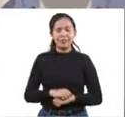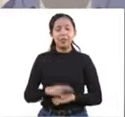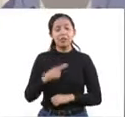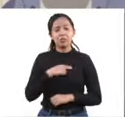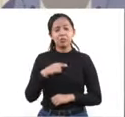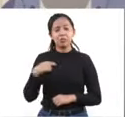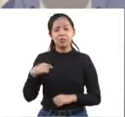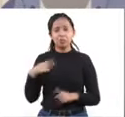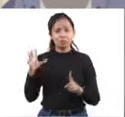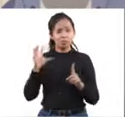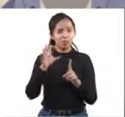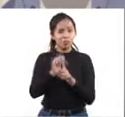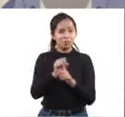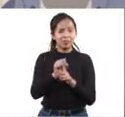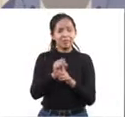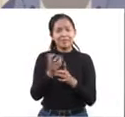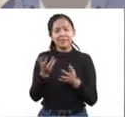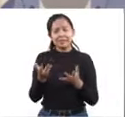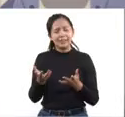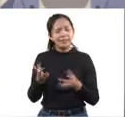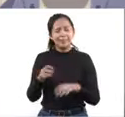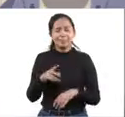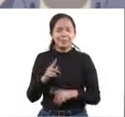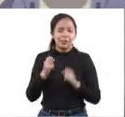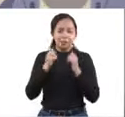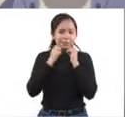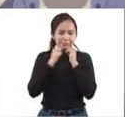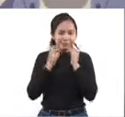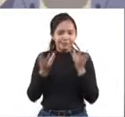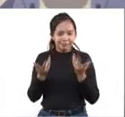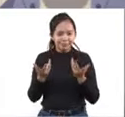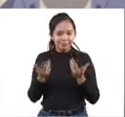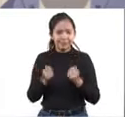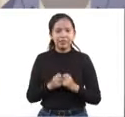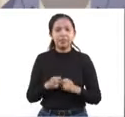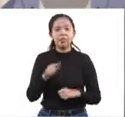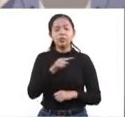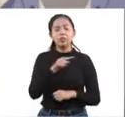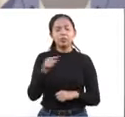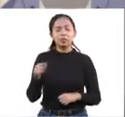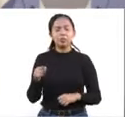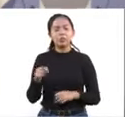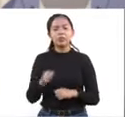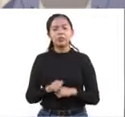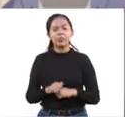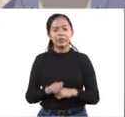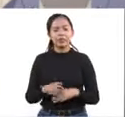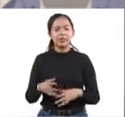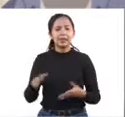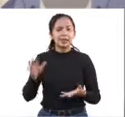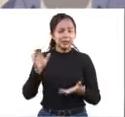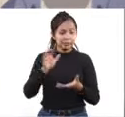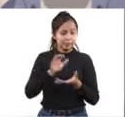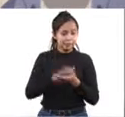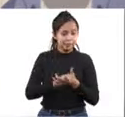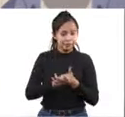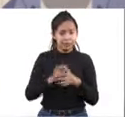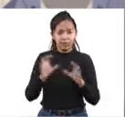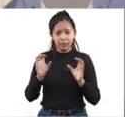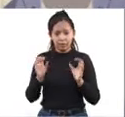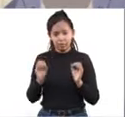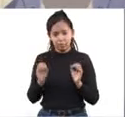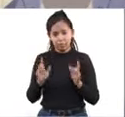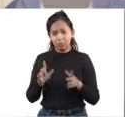Y con este regreso documentado les permite legalizarse por medio del matrimonio y en menos